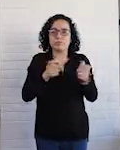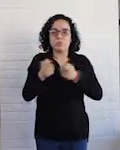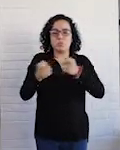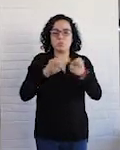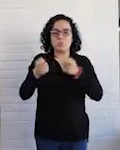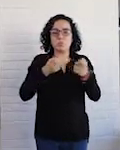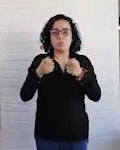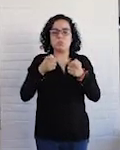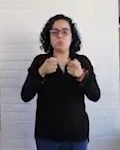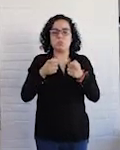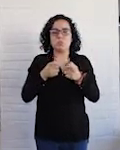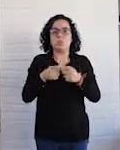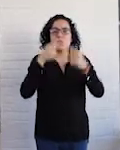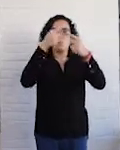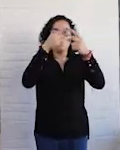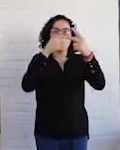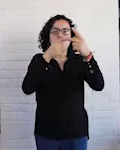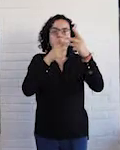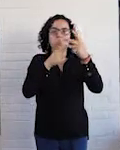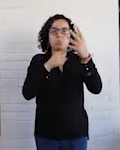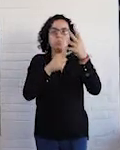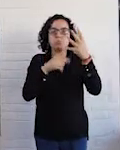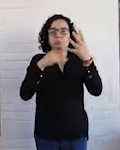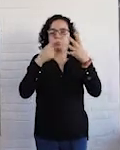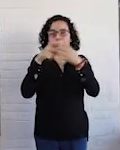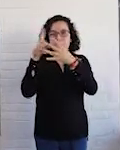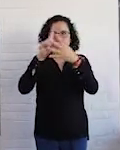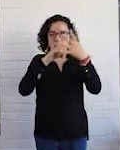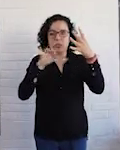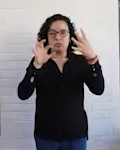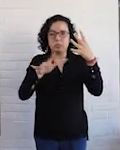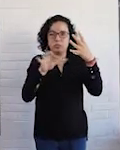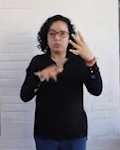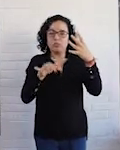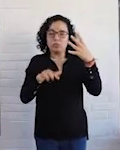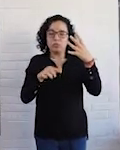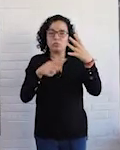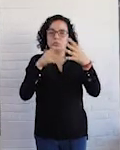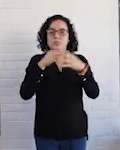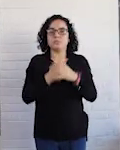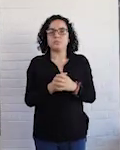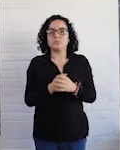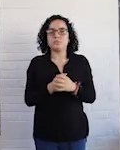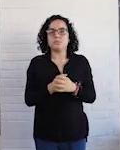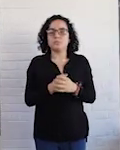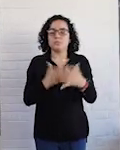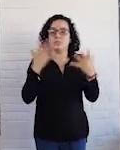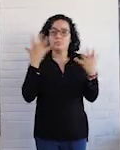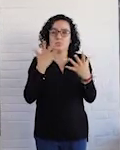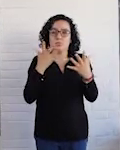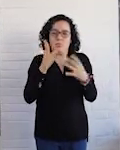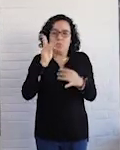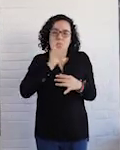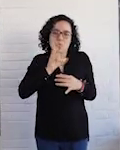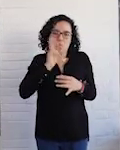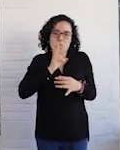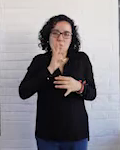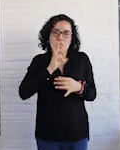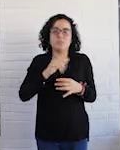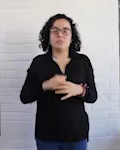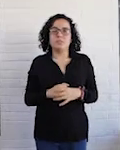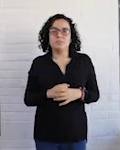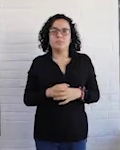Hay muchas marcas, muchas, digamos, software que se dedica a tratar de hacer, bueno, o hacer, yo diría tratar de